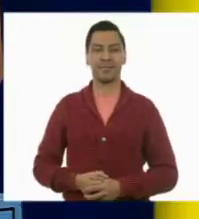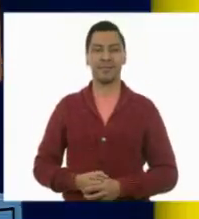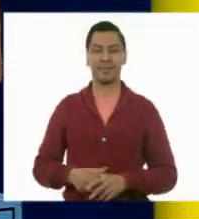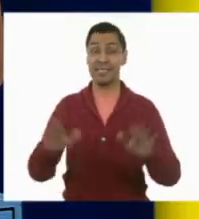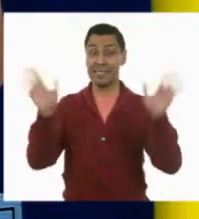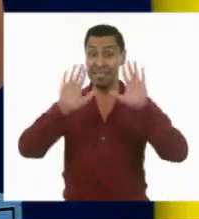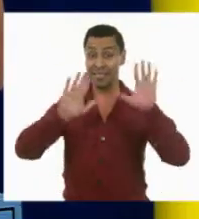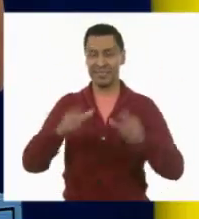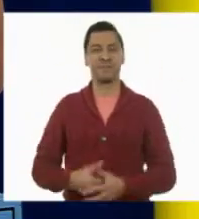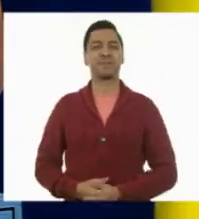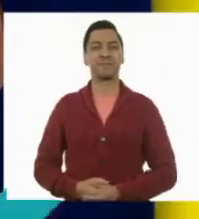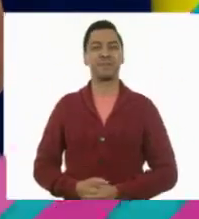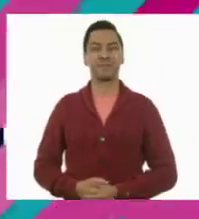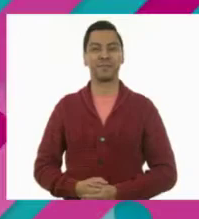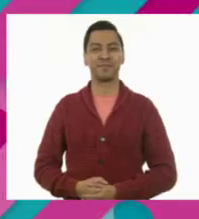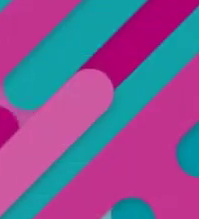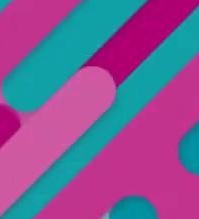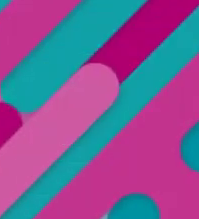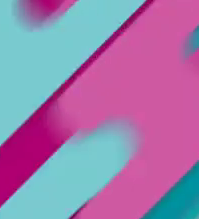Hasta la próxima.